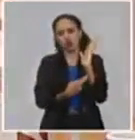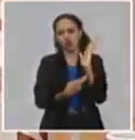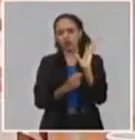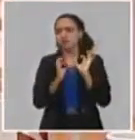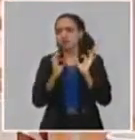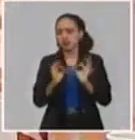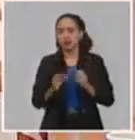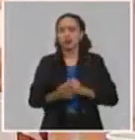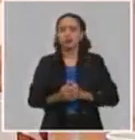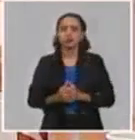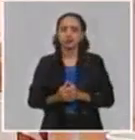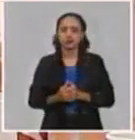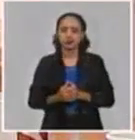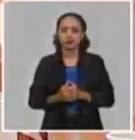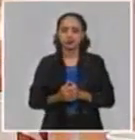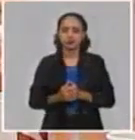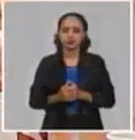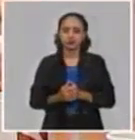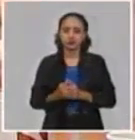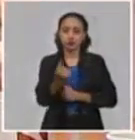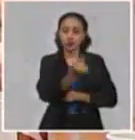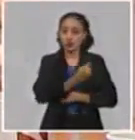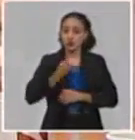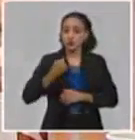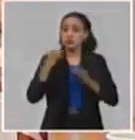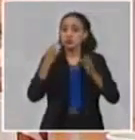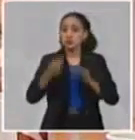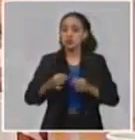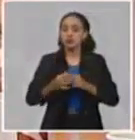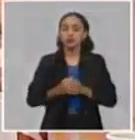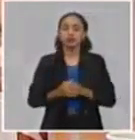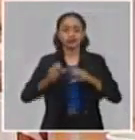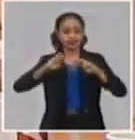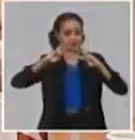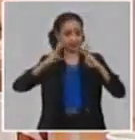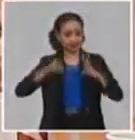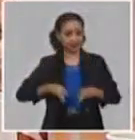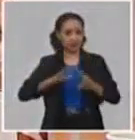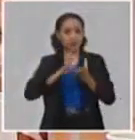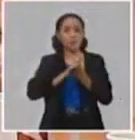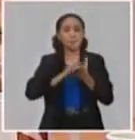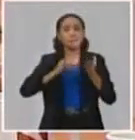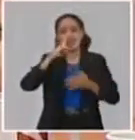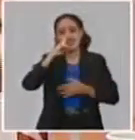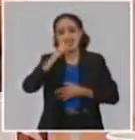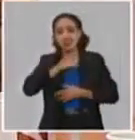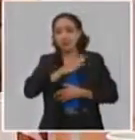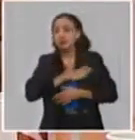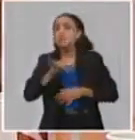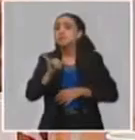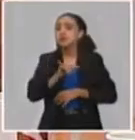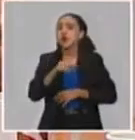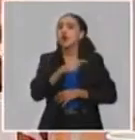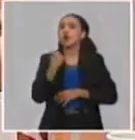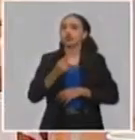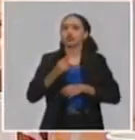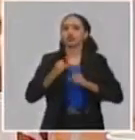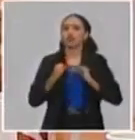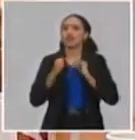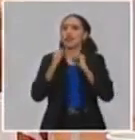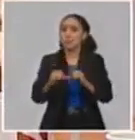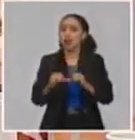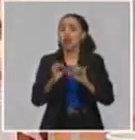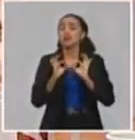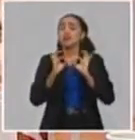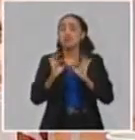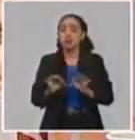cuenta. Nosotros además en el sitio institucional del MINSEX vamos a divulgar por esa vía y